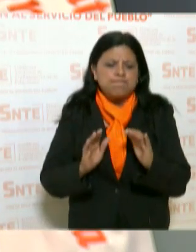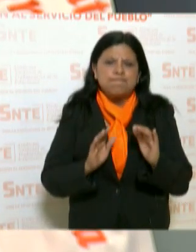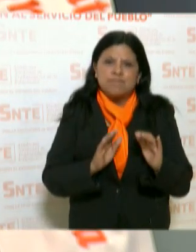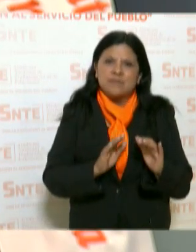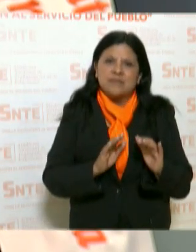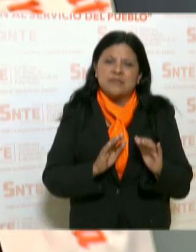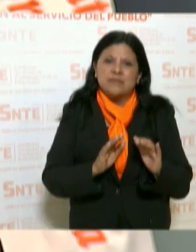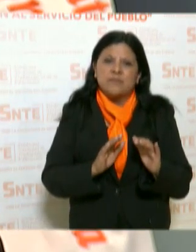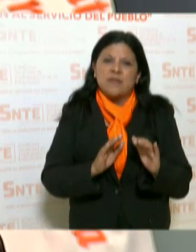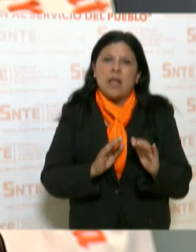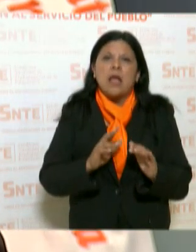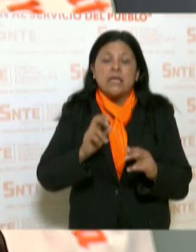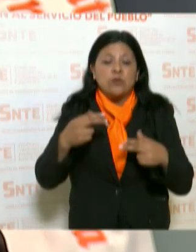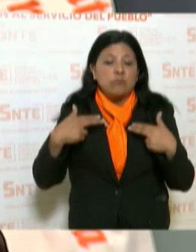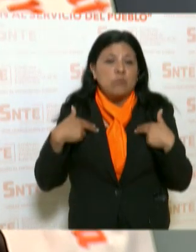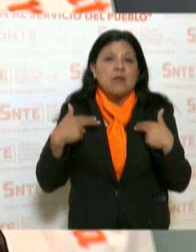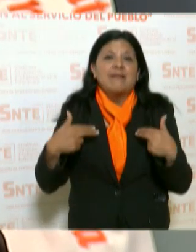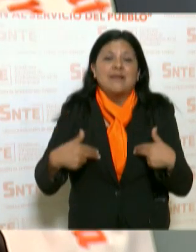humanismo.